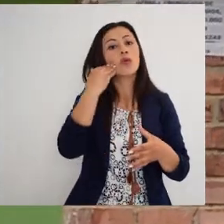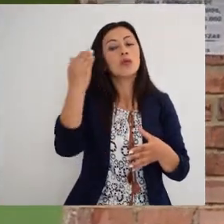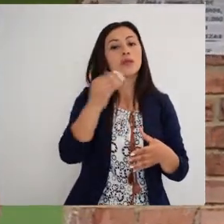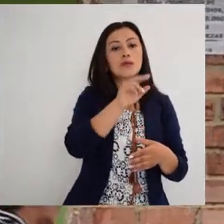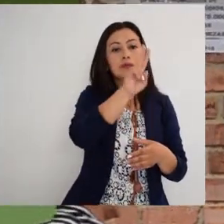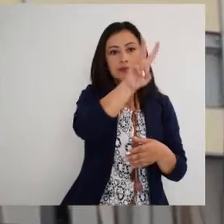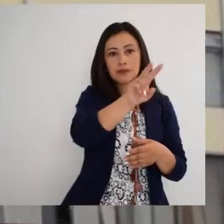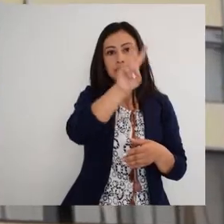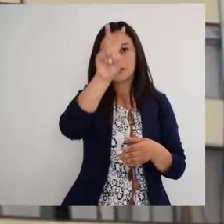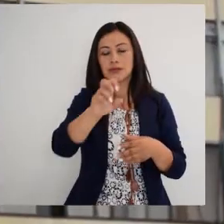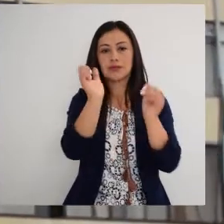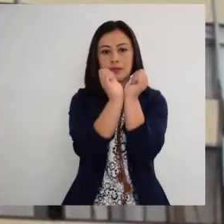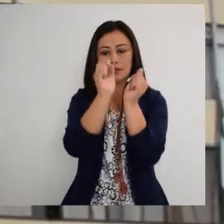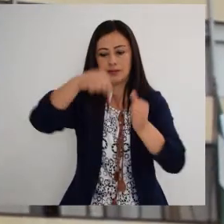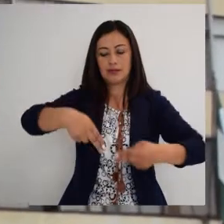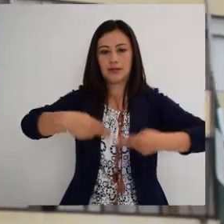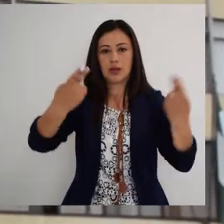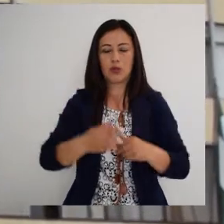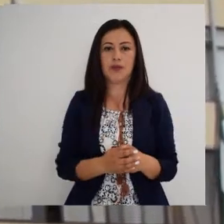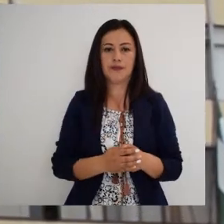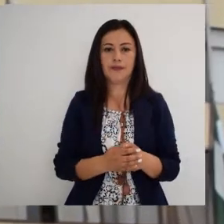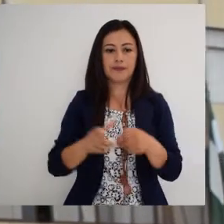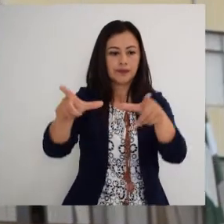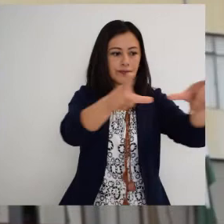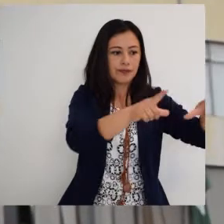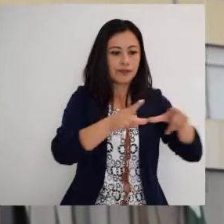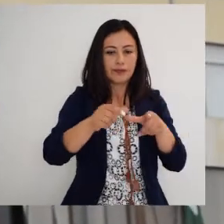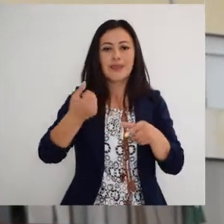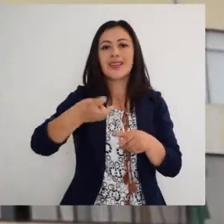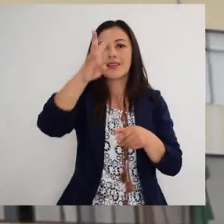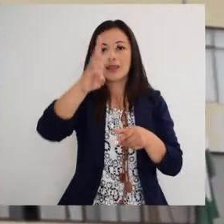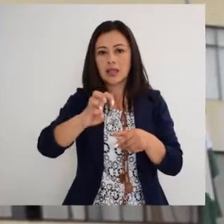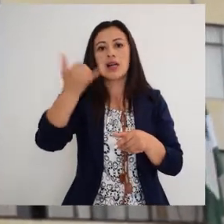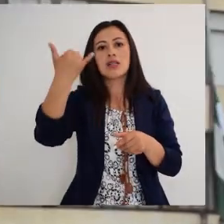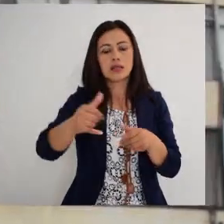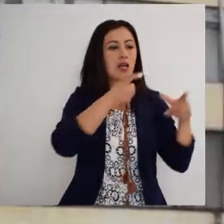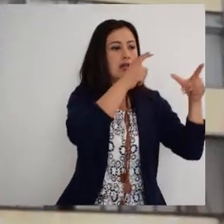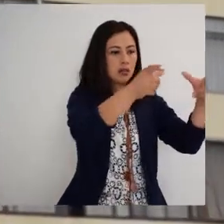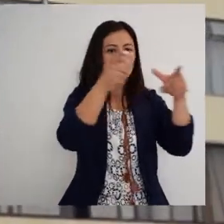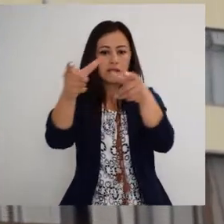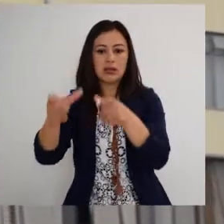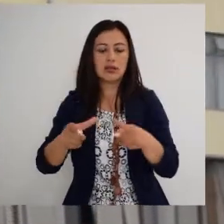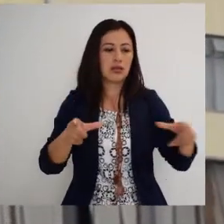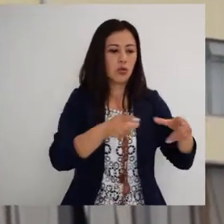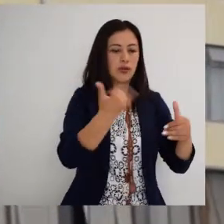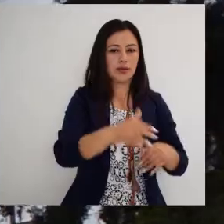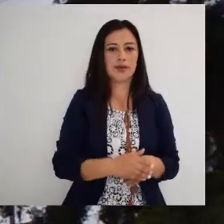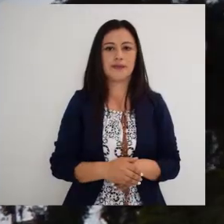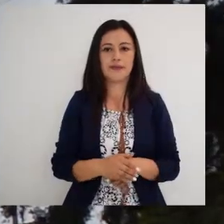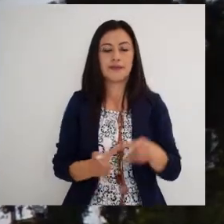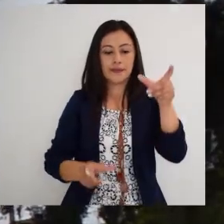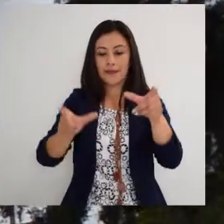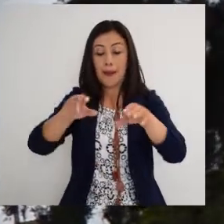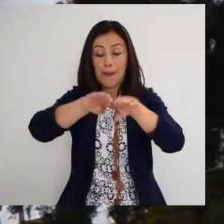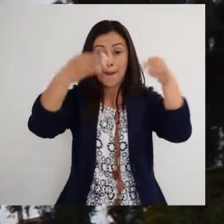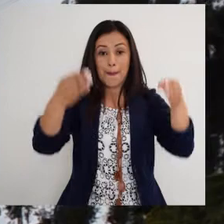el próximo 27 de mayo en la ciudad de Tunja. Ya tenemos habilitados 18 puestos, tenemos ya igualmente establecido que